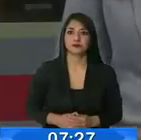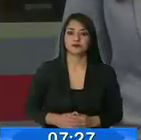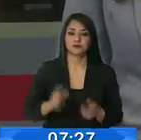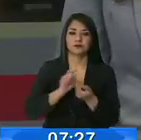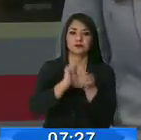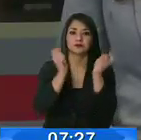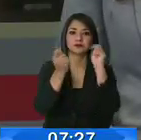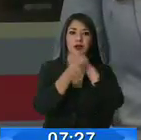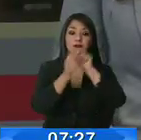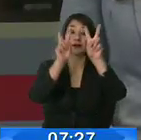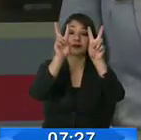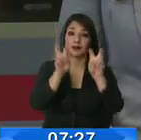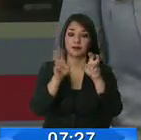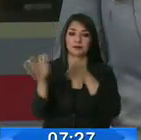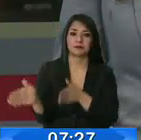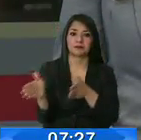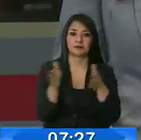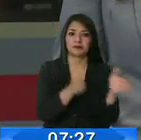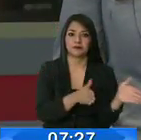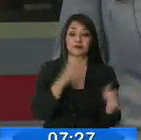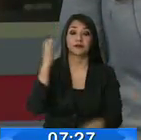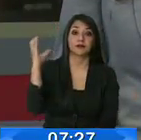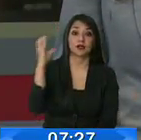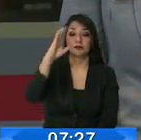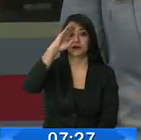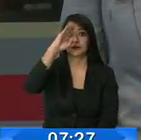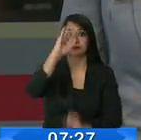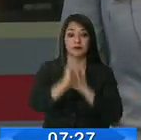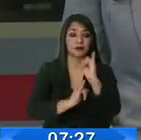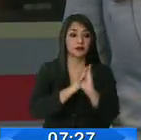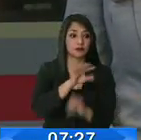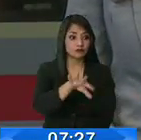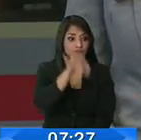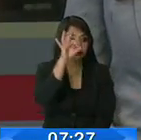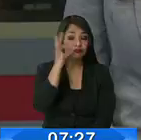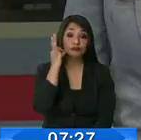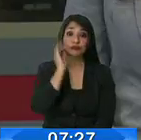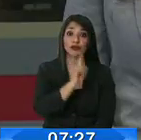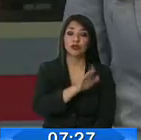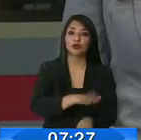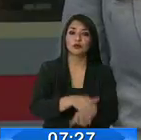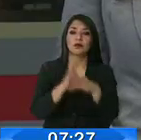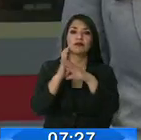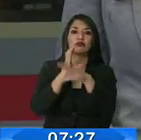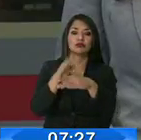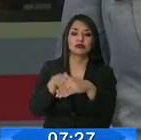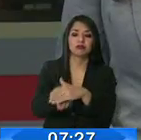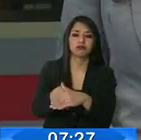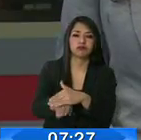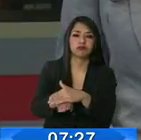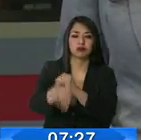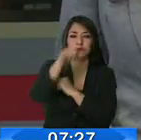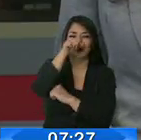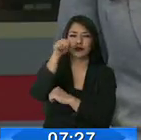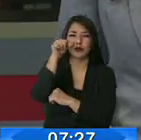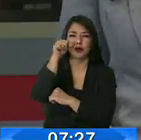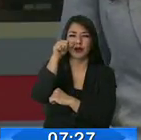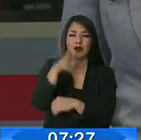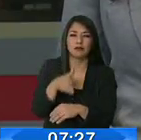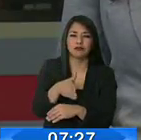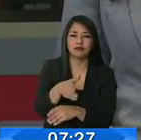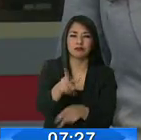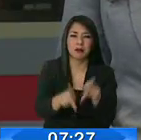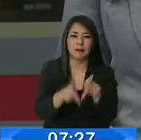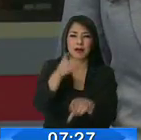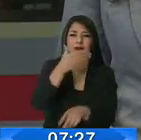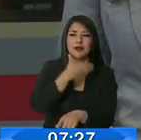Cambiamos de información, les contamos que en Colombia la Interpol detuvo a sospechosa de estar implicada con el narcobús accidentado en la vía Pifo-Papayacta. La defensa de